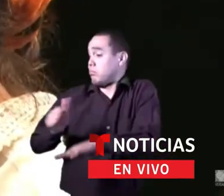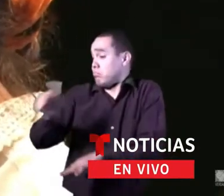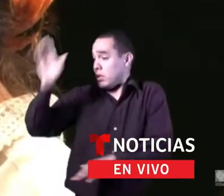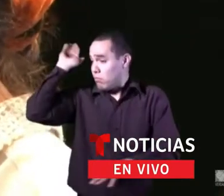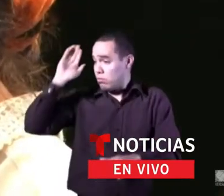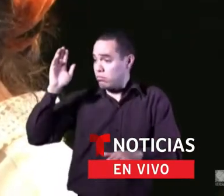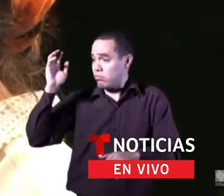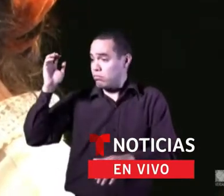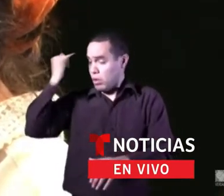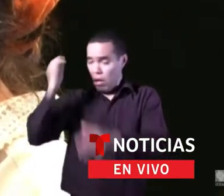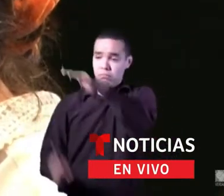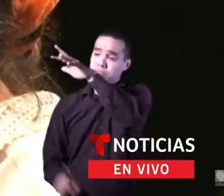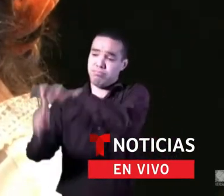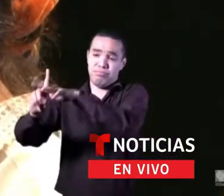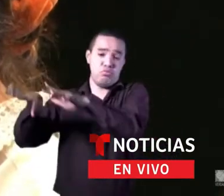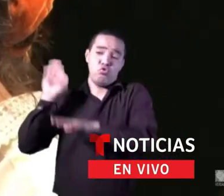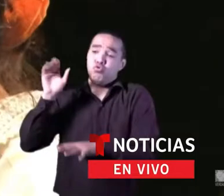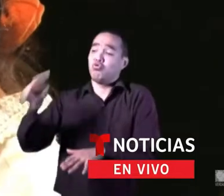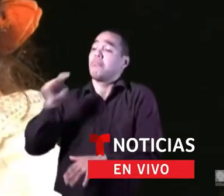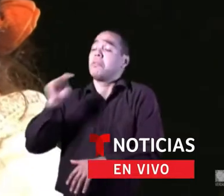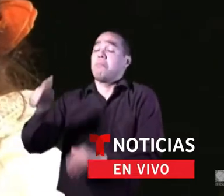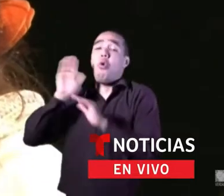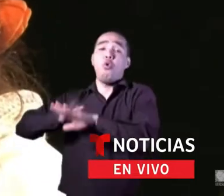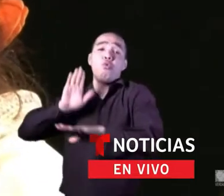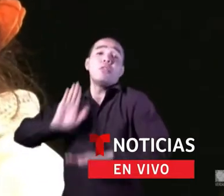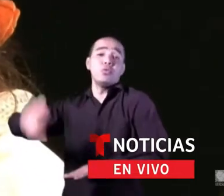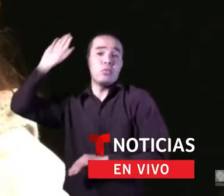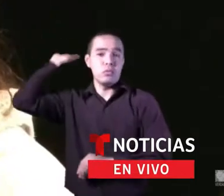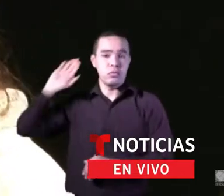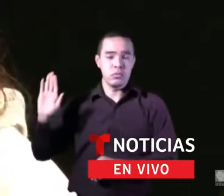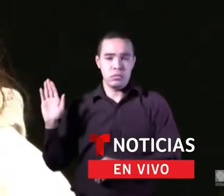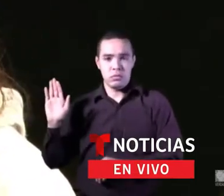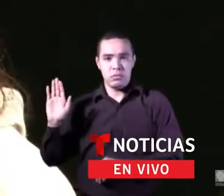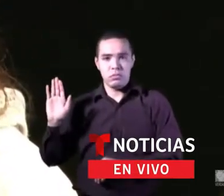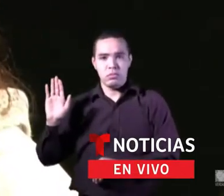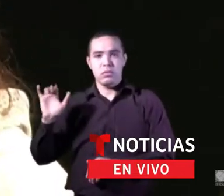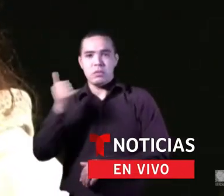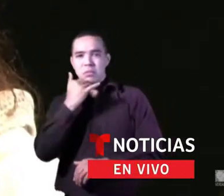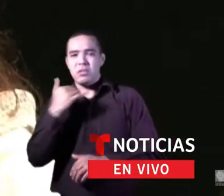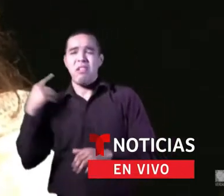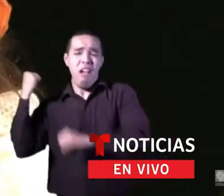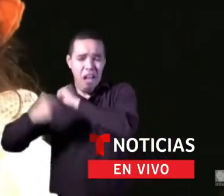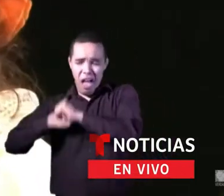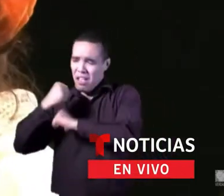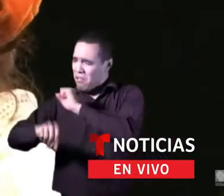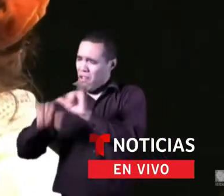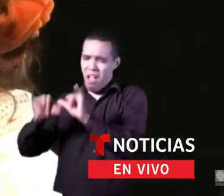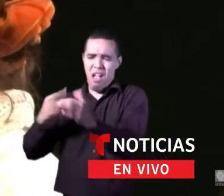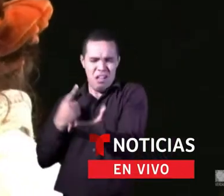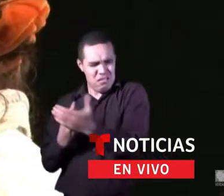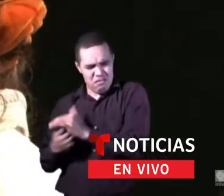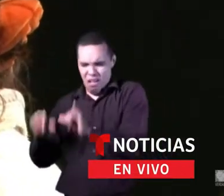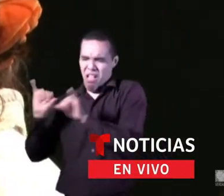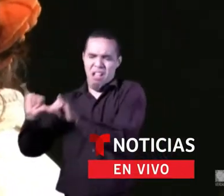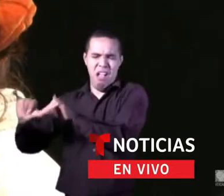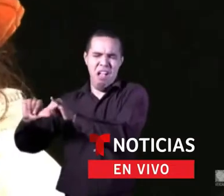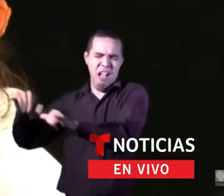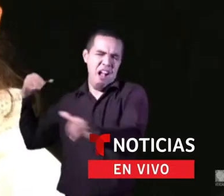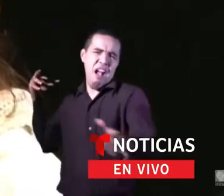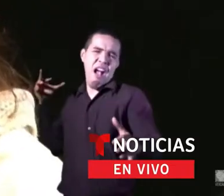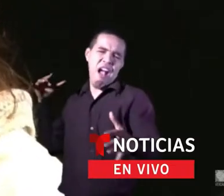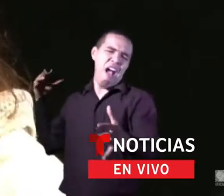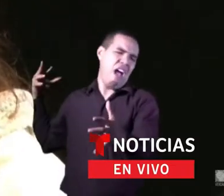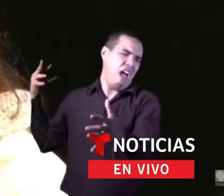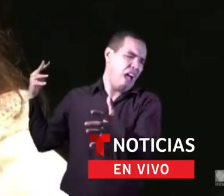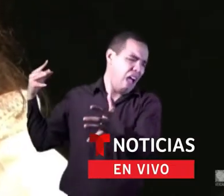vivir no solamente llega o no quebrado por los años de secuestro sino que tiene uno que llegar a